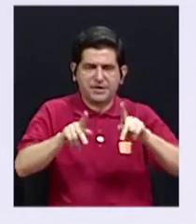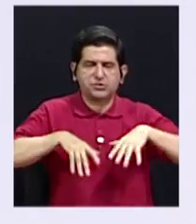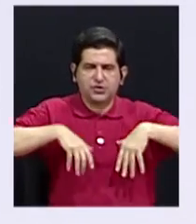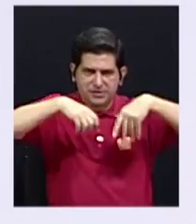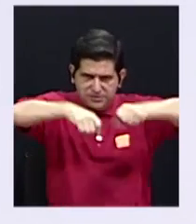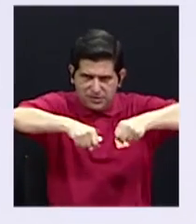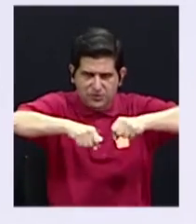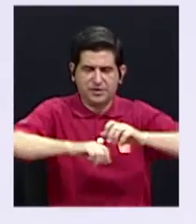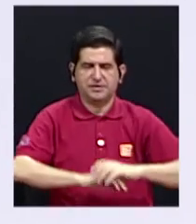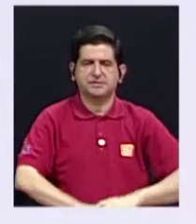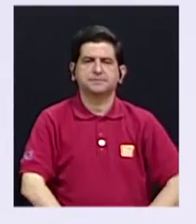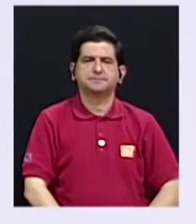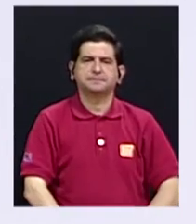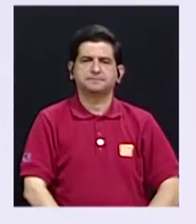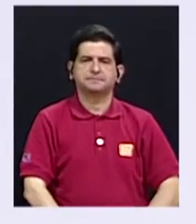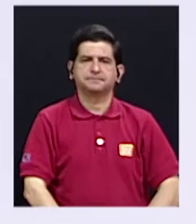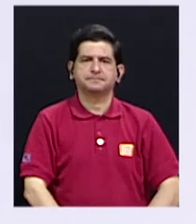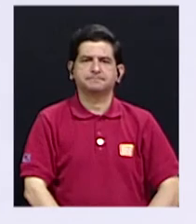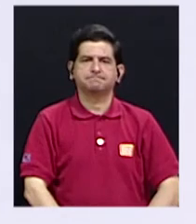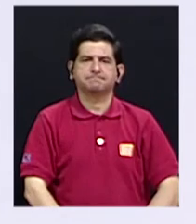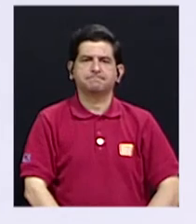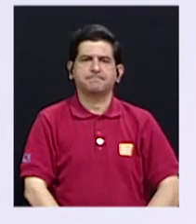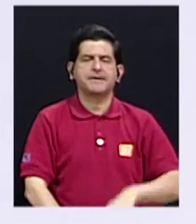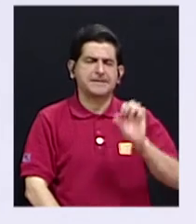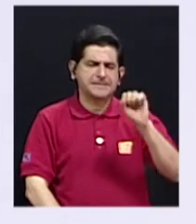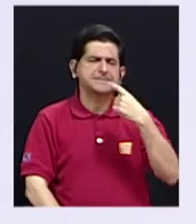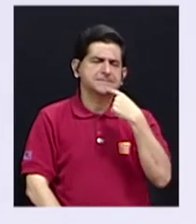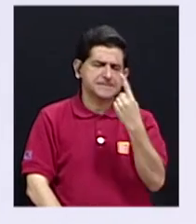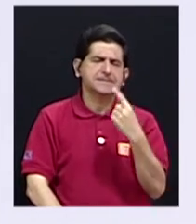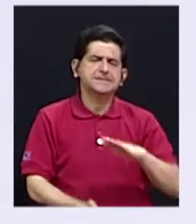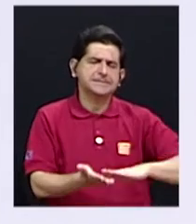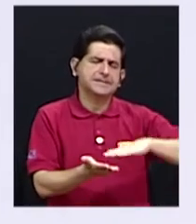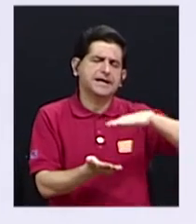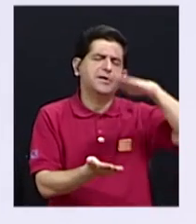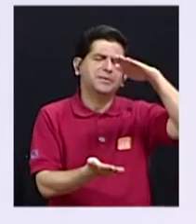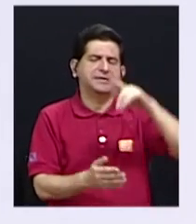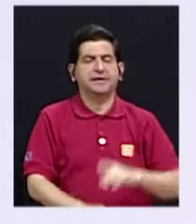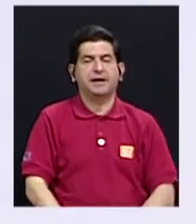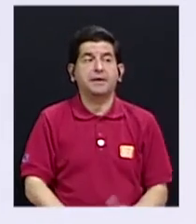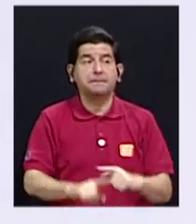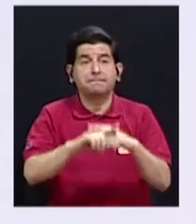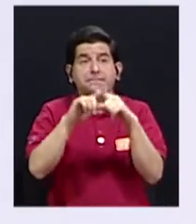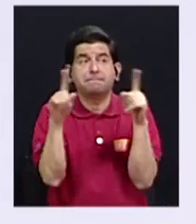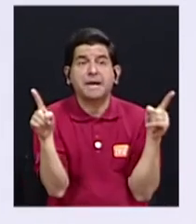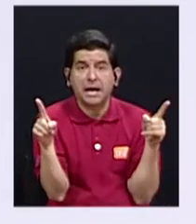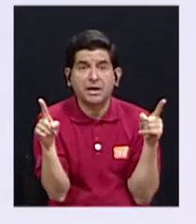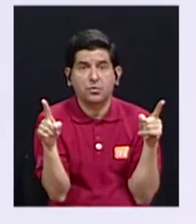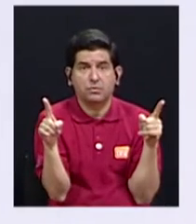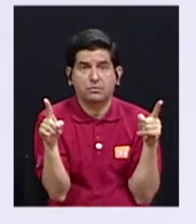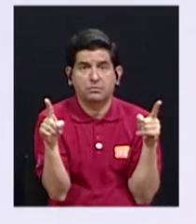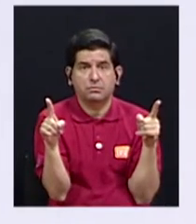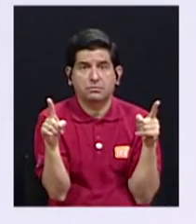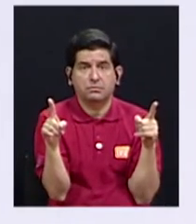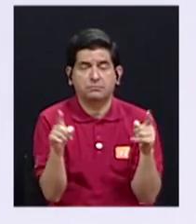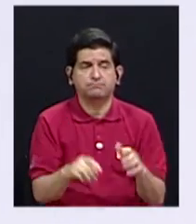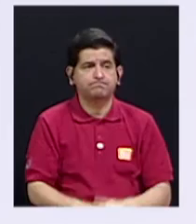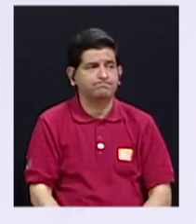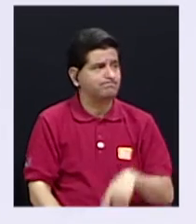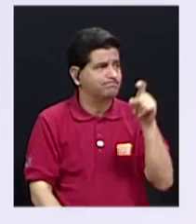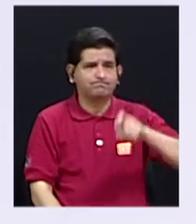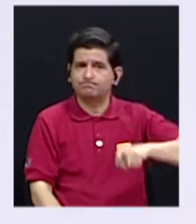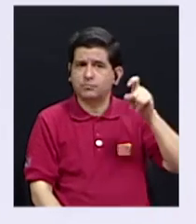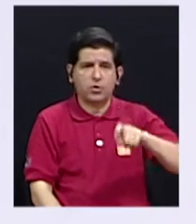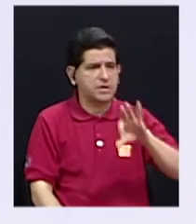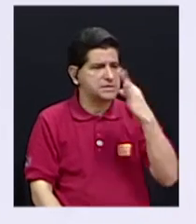personas graduadas entonces si podemos decir que ese aumento pero digamos que que no necesariamente